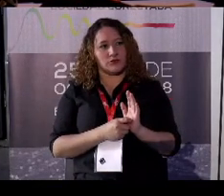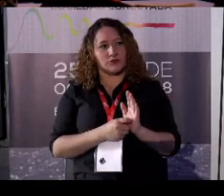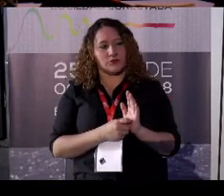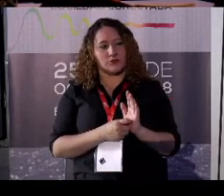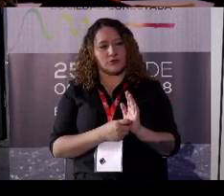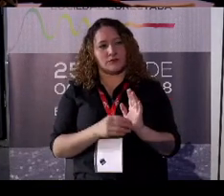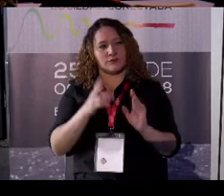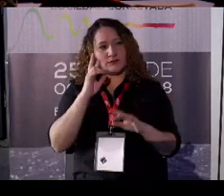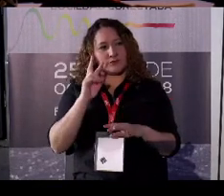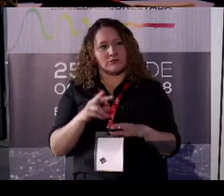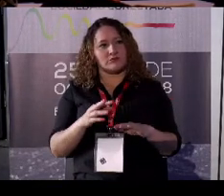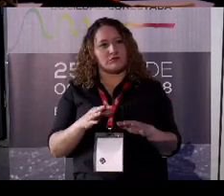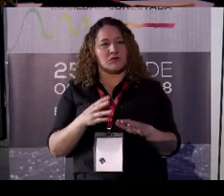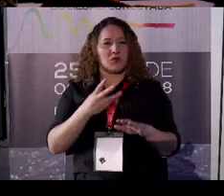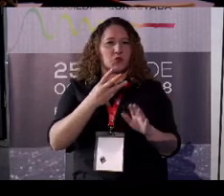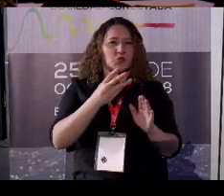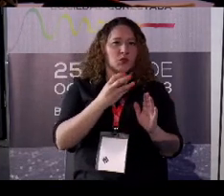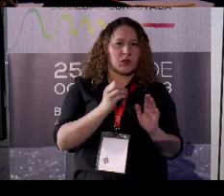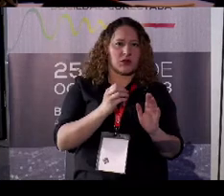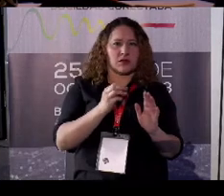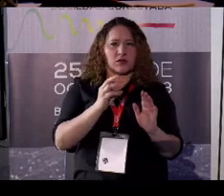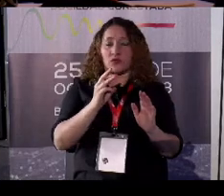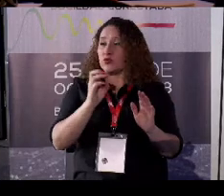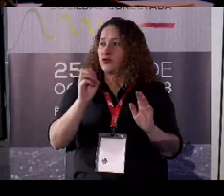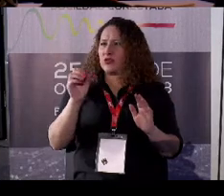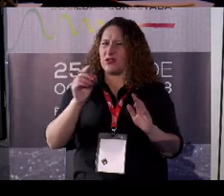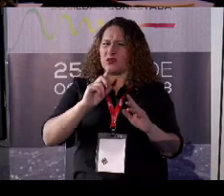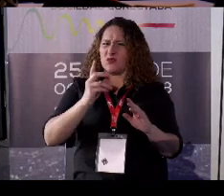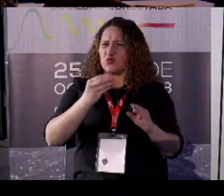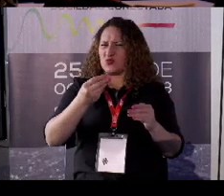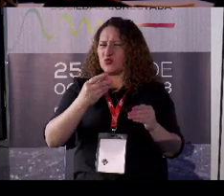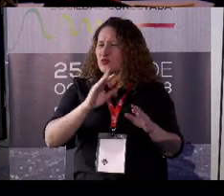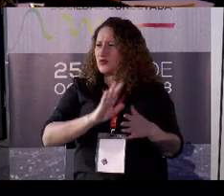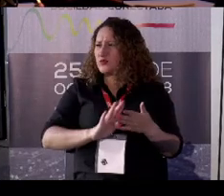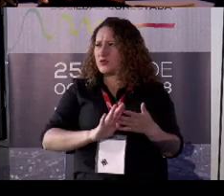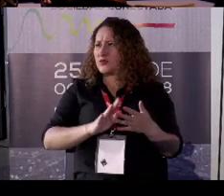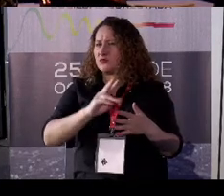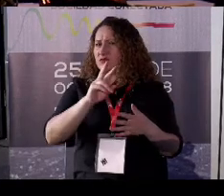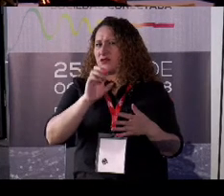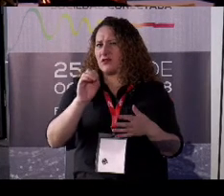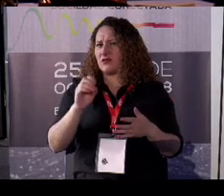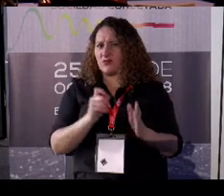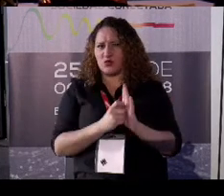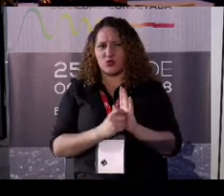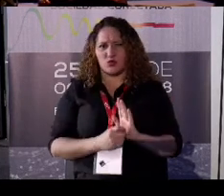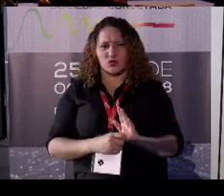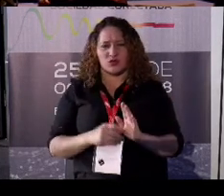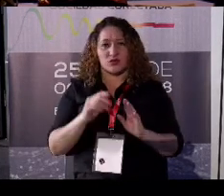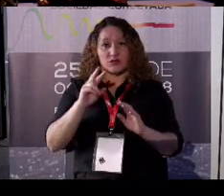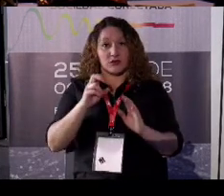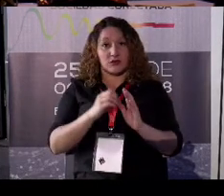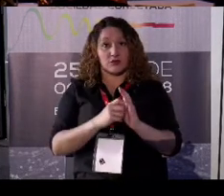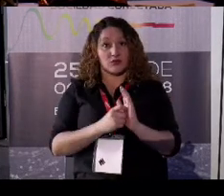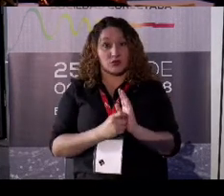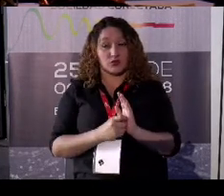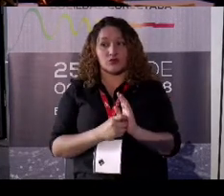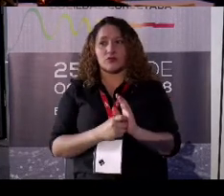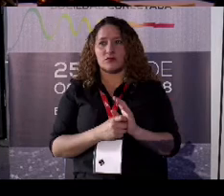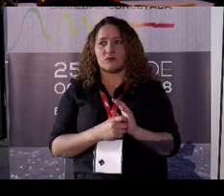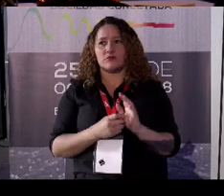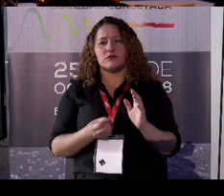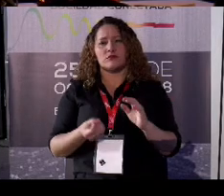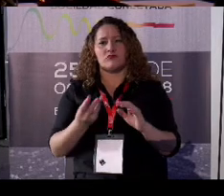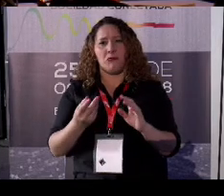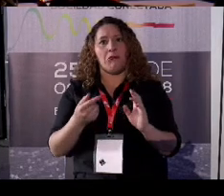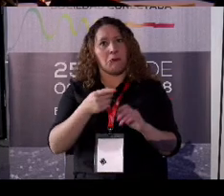mira ahí, dice 40, perdón, 80 es demasiado, 70 puntos. Entonces, el subastador puede decir, este personaje